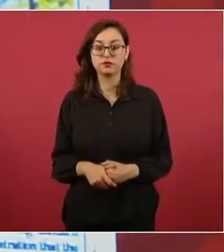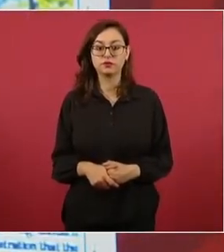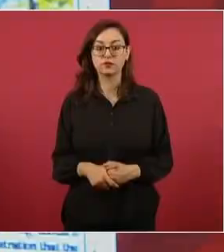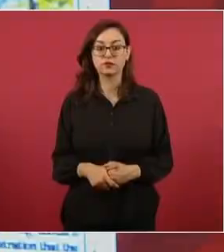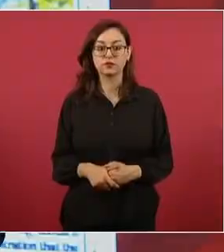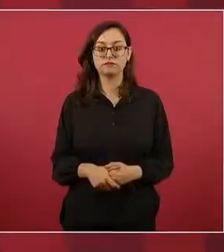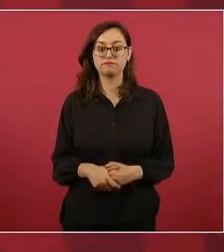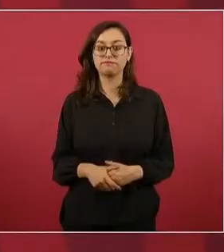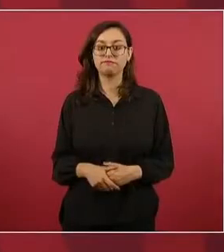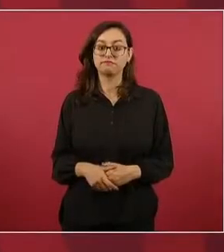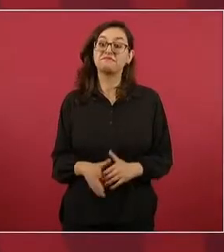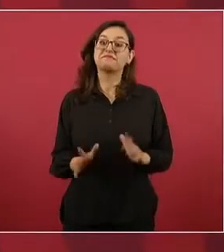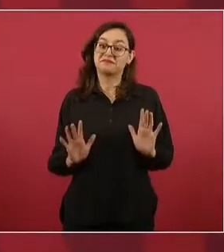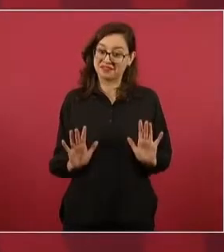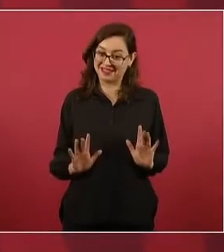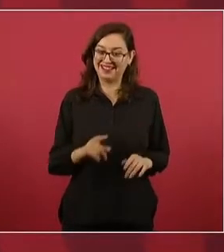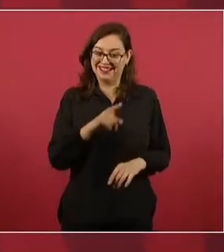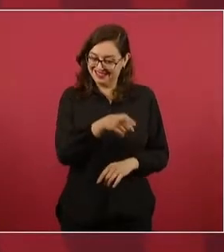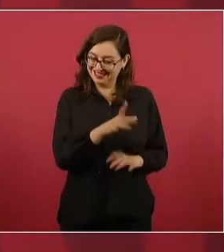también lo que se siente.